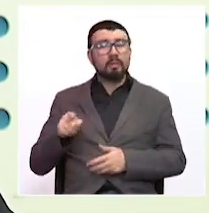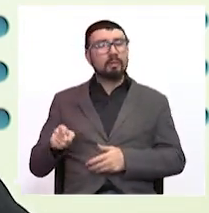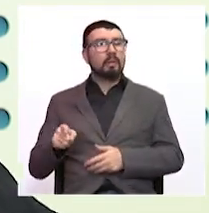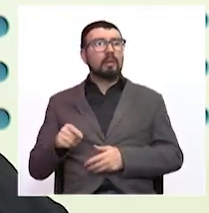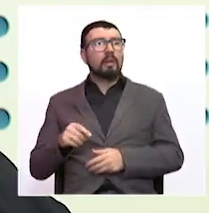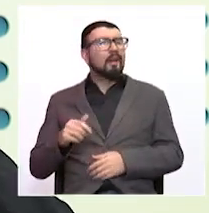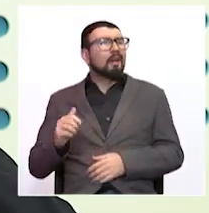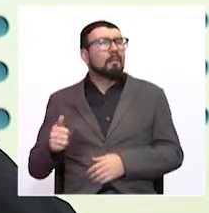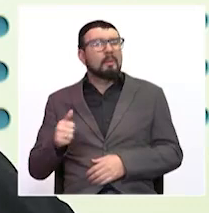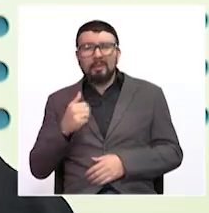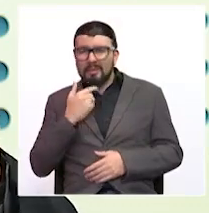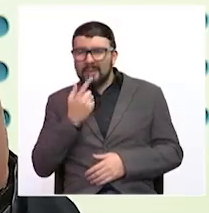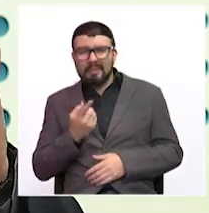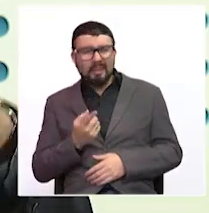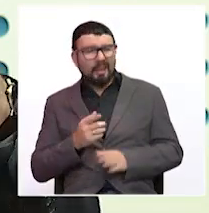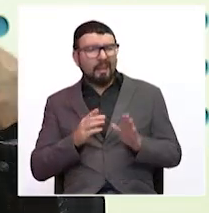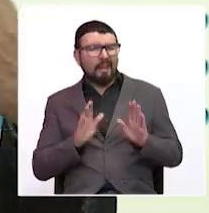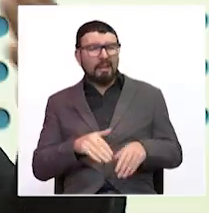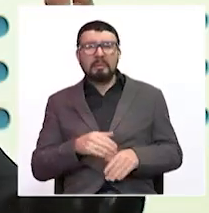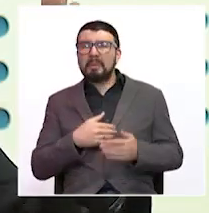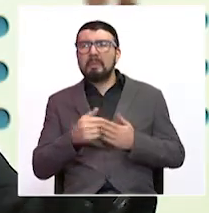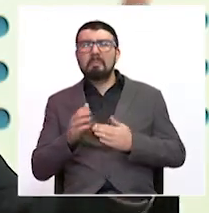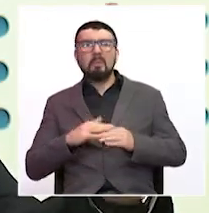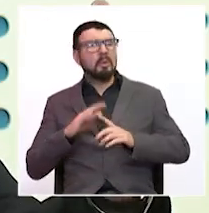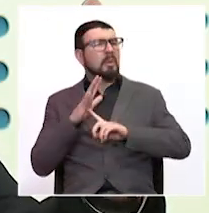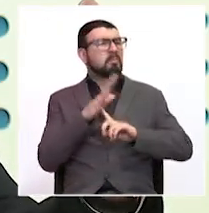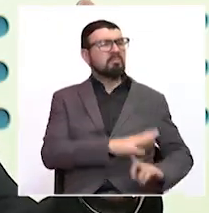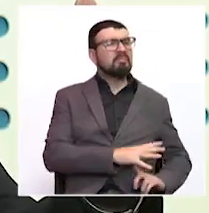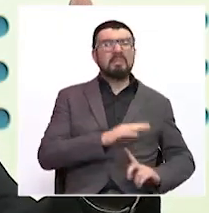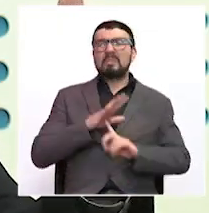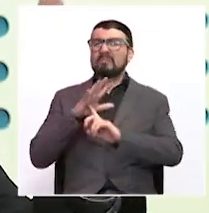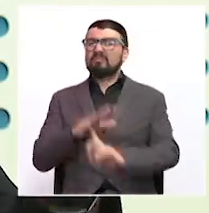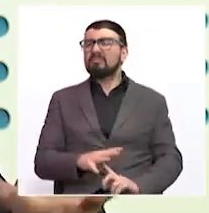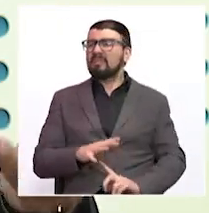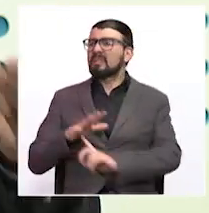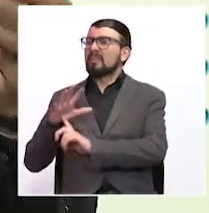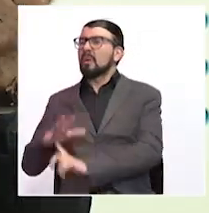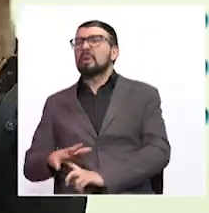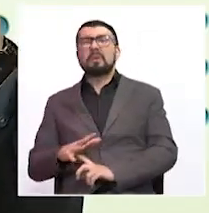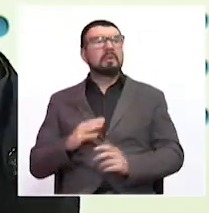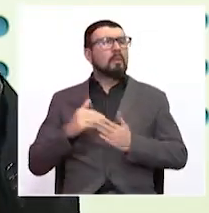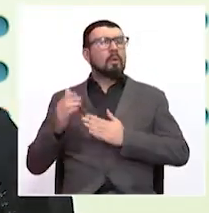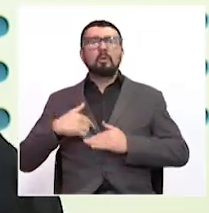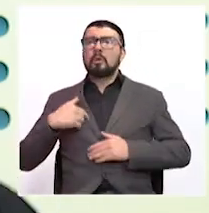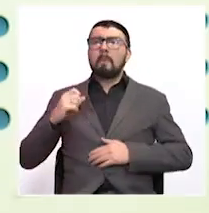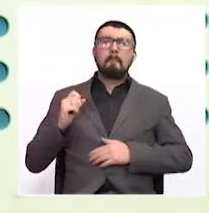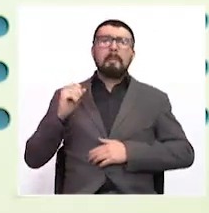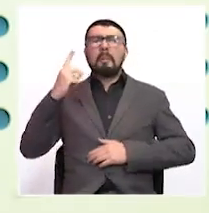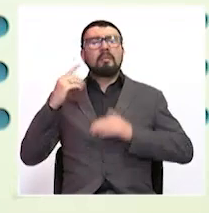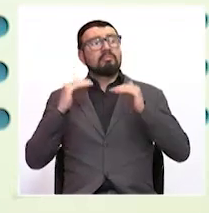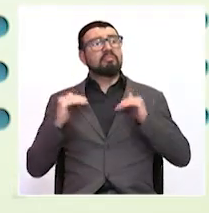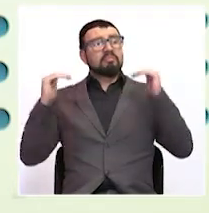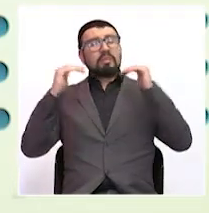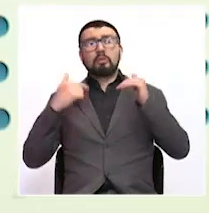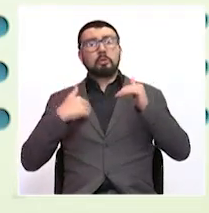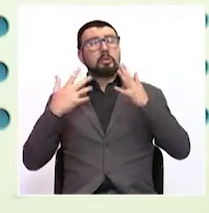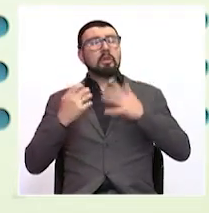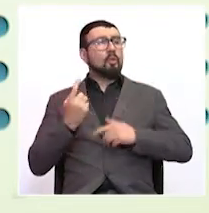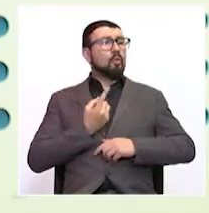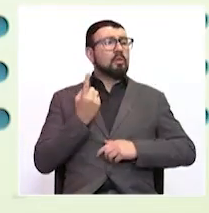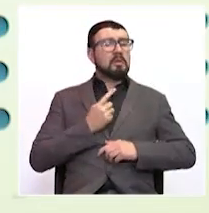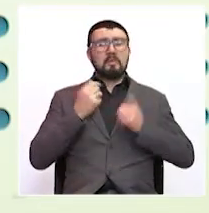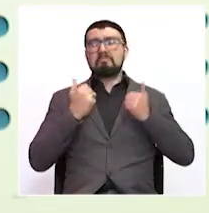antioqueña mente llevarse por delante a cuántas personas se encuentran porque únicamente buscan su propio